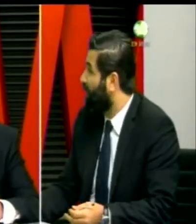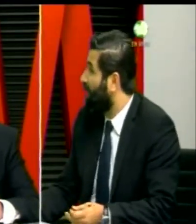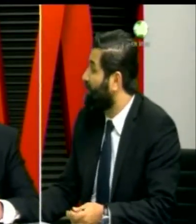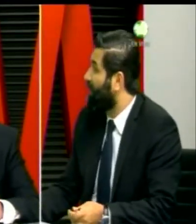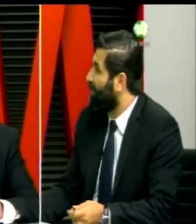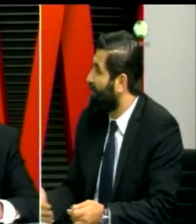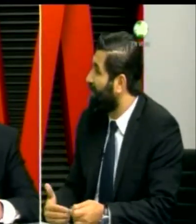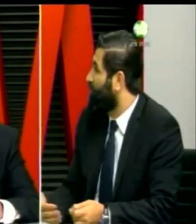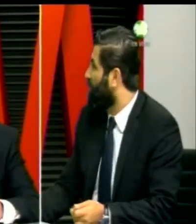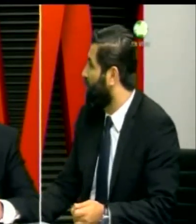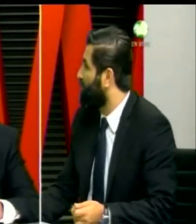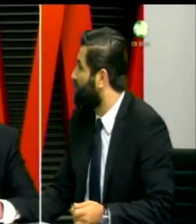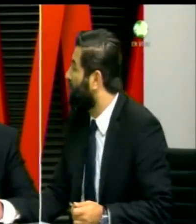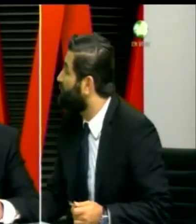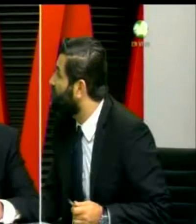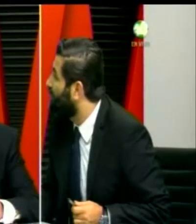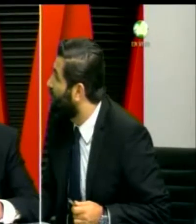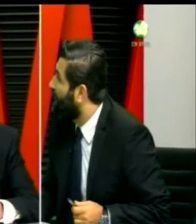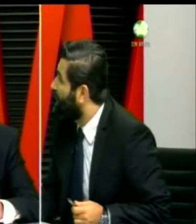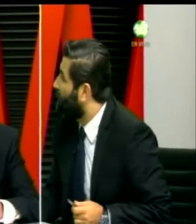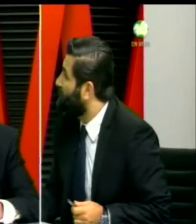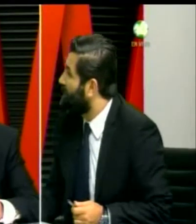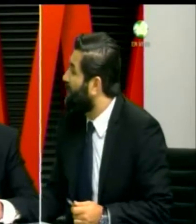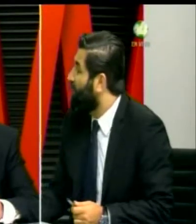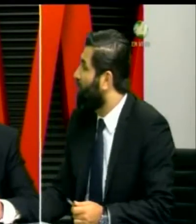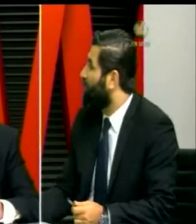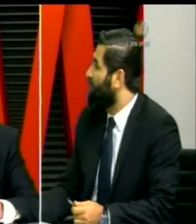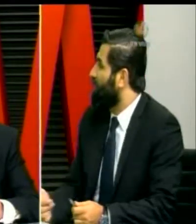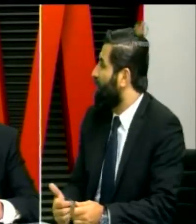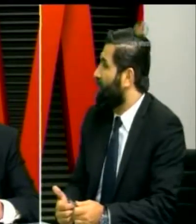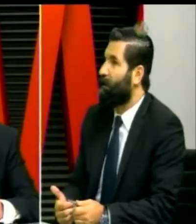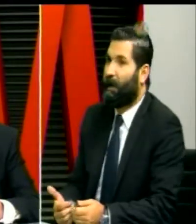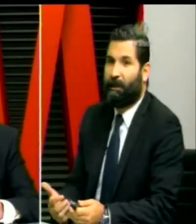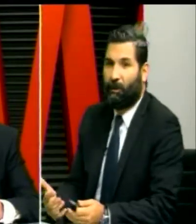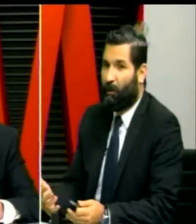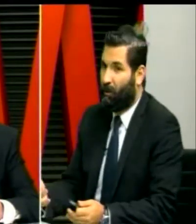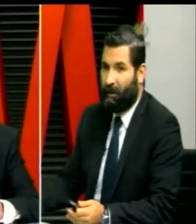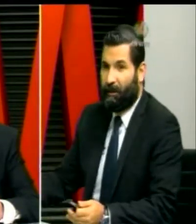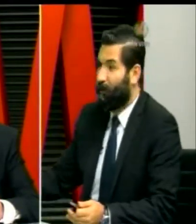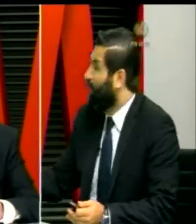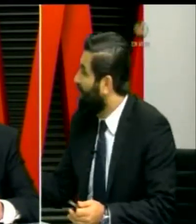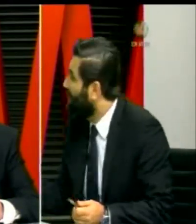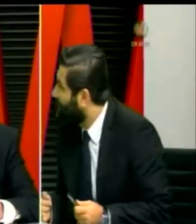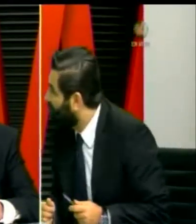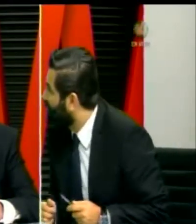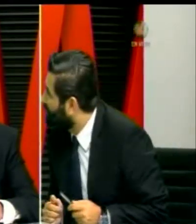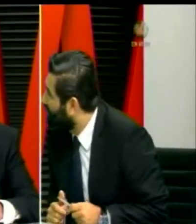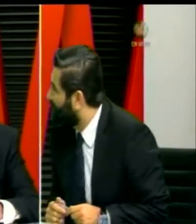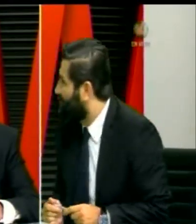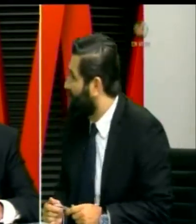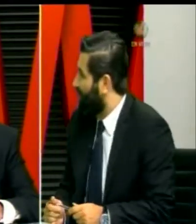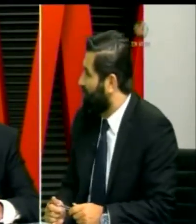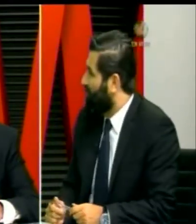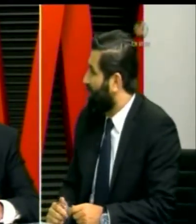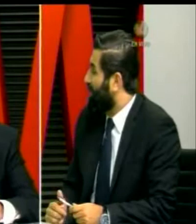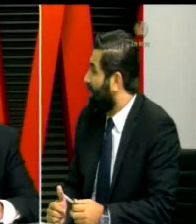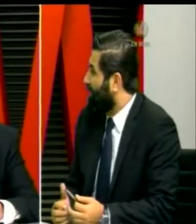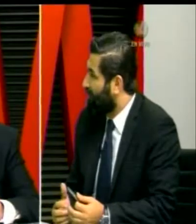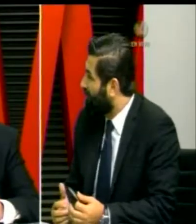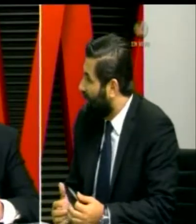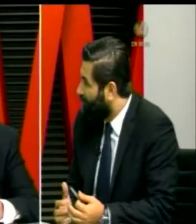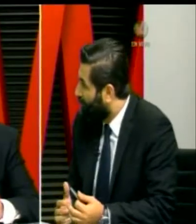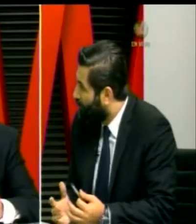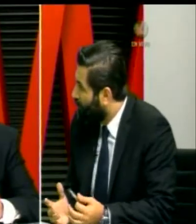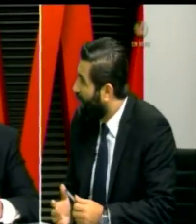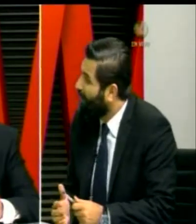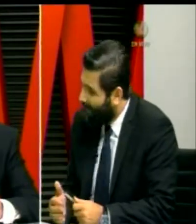de carreteras federales requiere de 6,000 millones de pesos por sexenio, y se le están entregando 1,500, 2,000 millones de pesos. Las